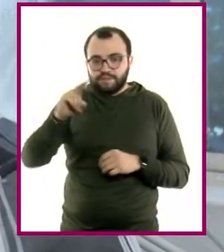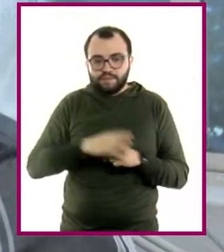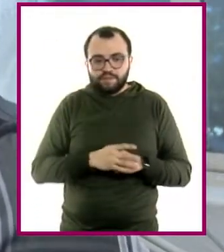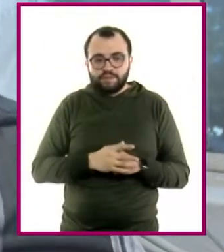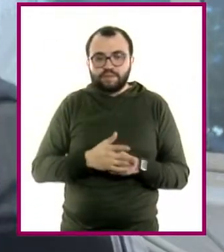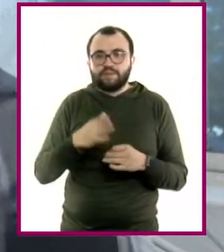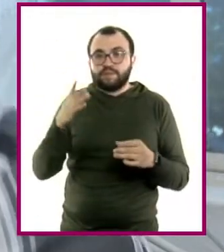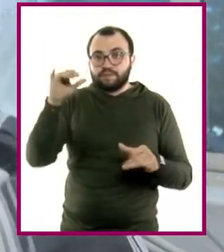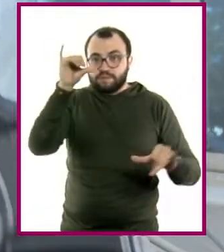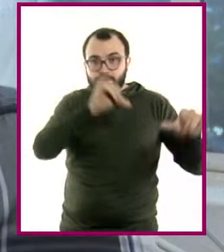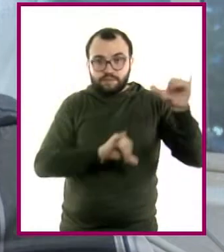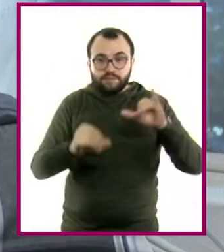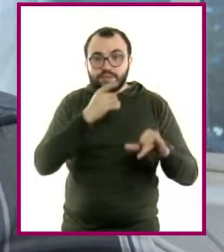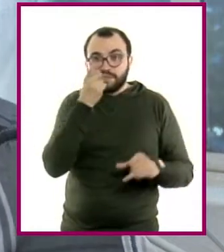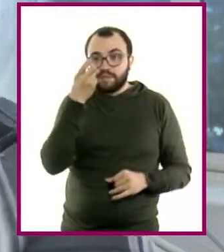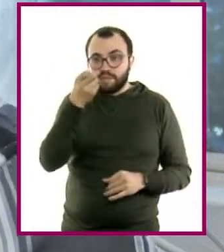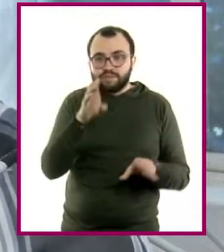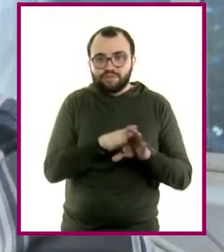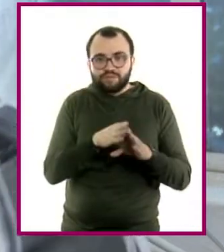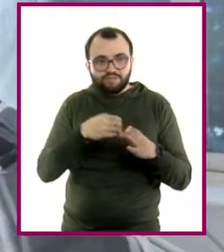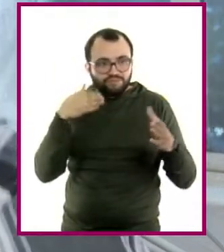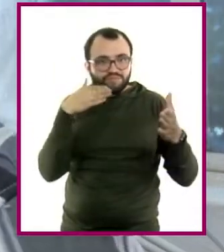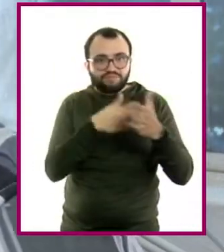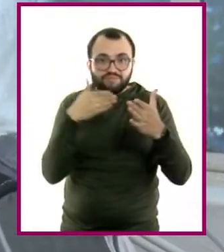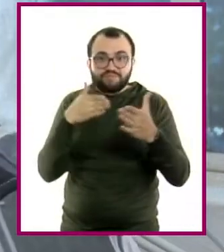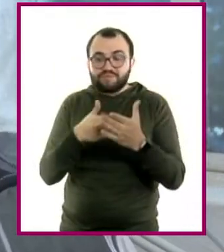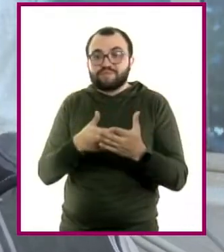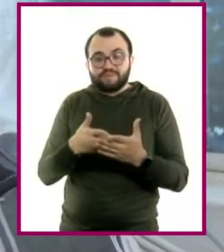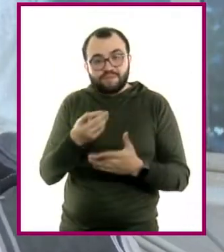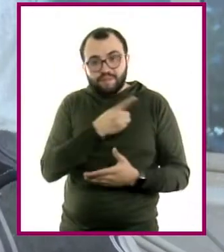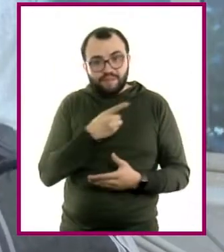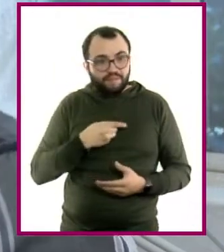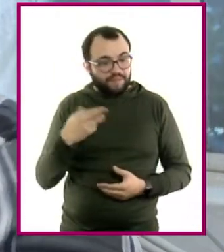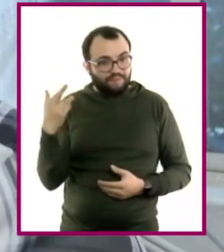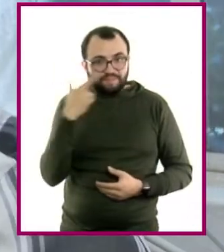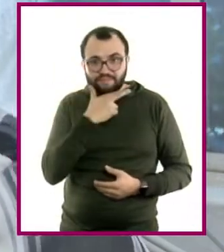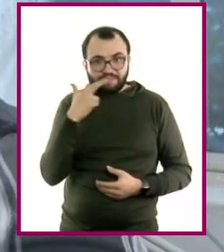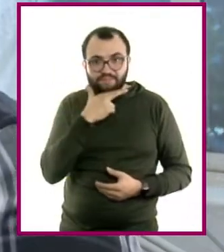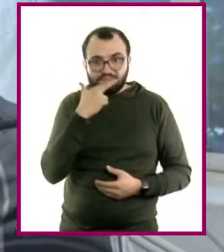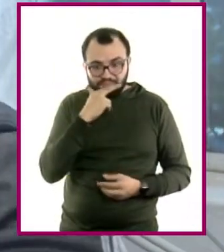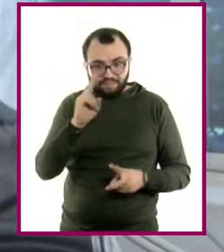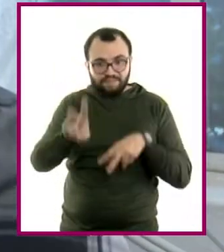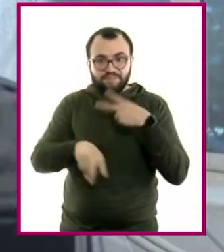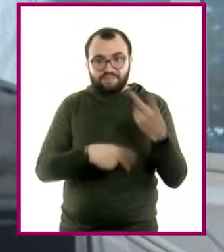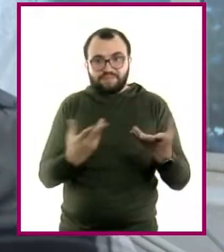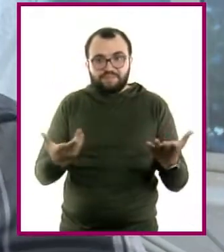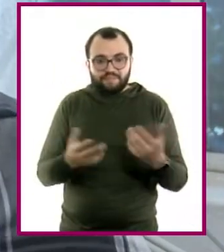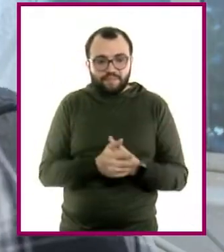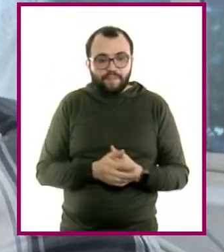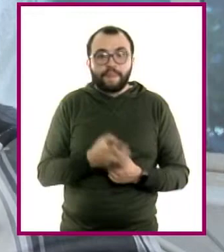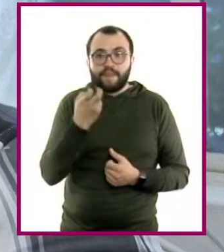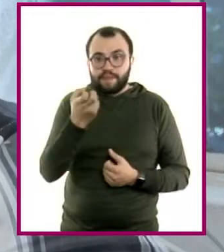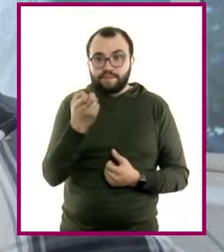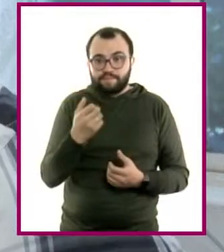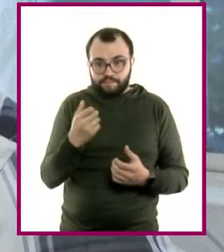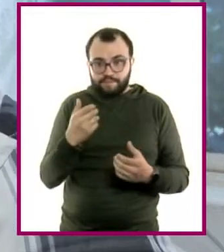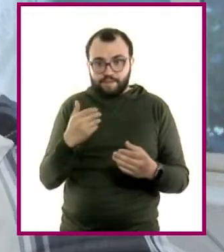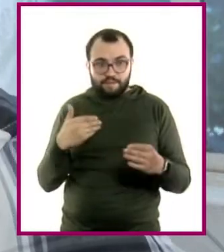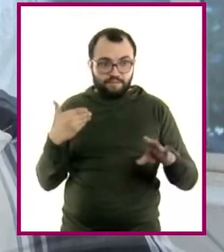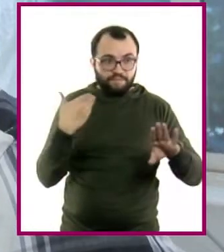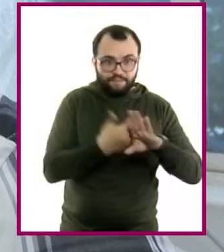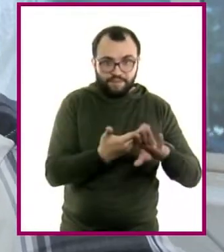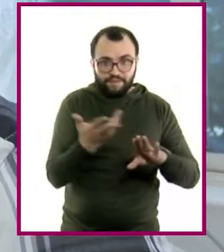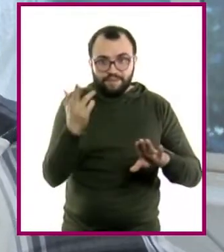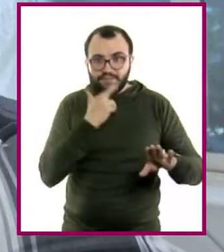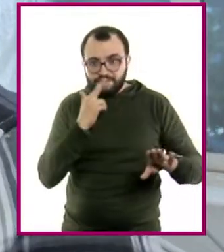evaluaciones científicas muestran que dichos desafíos representan ya una emergencia planetaria. Si bien afrontar dicha emergencia es complicado,